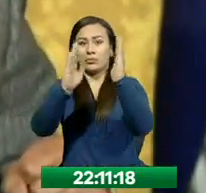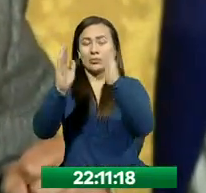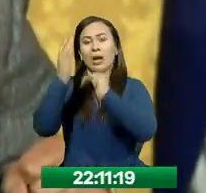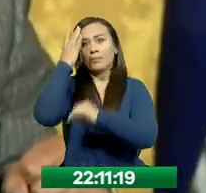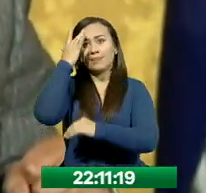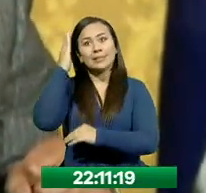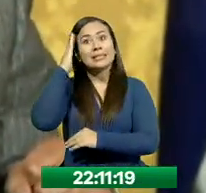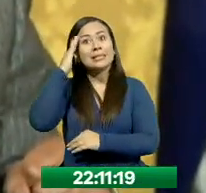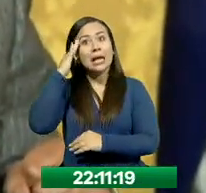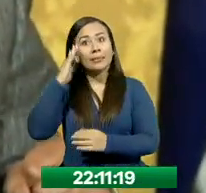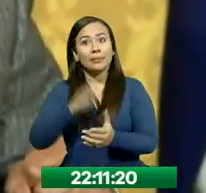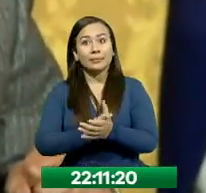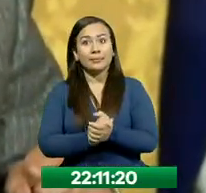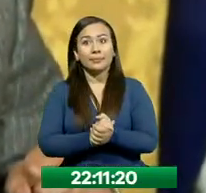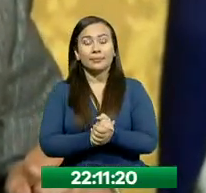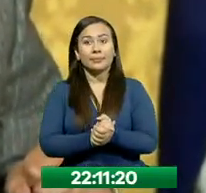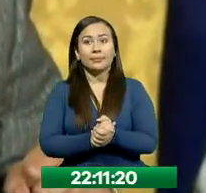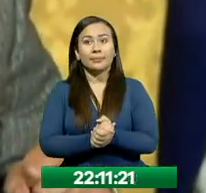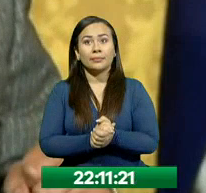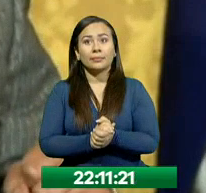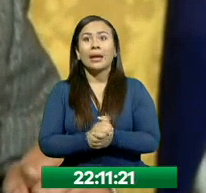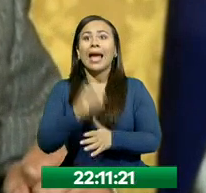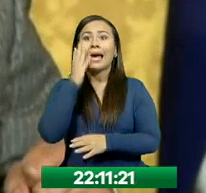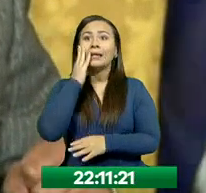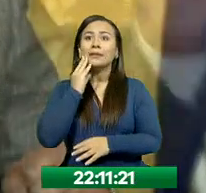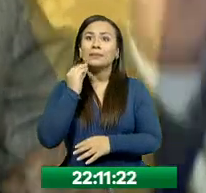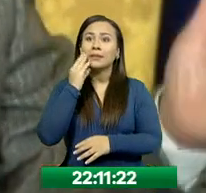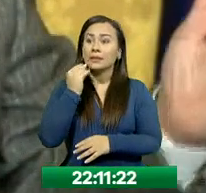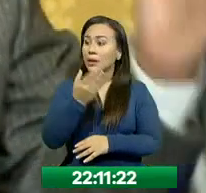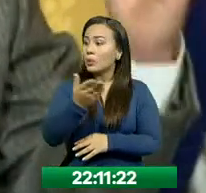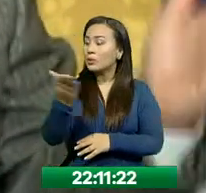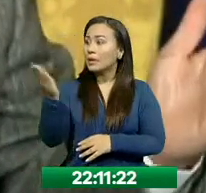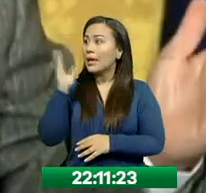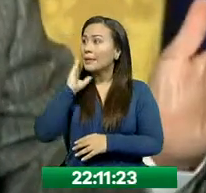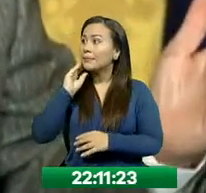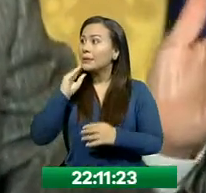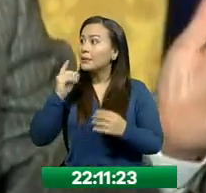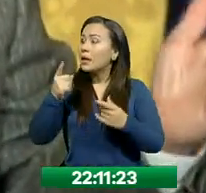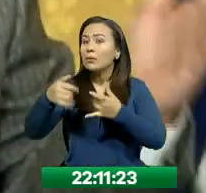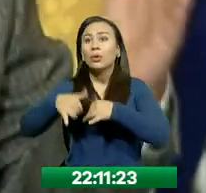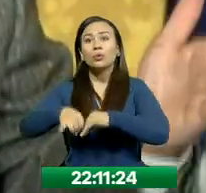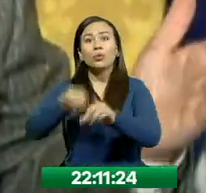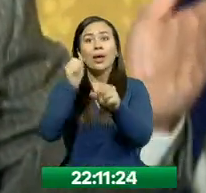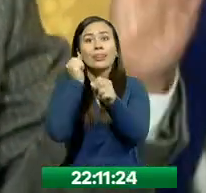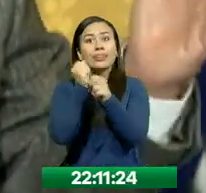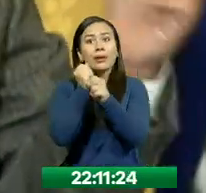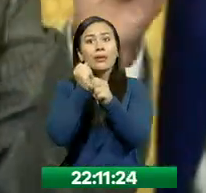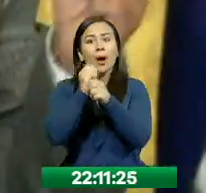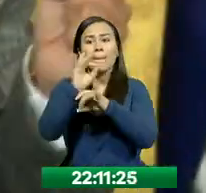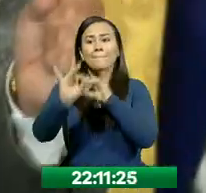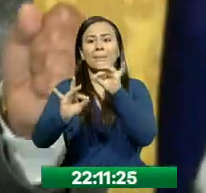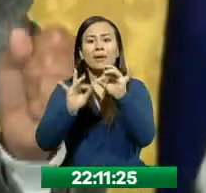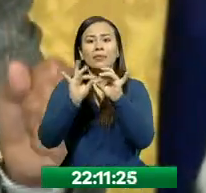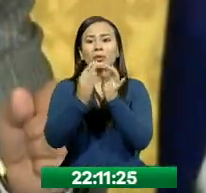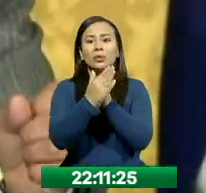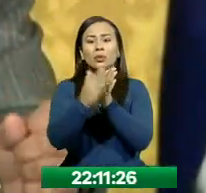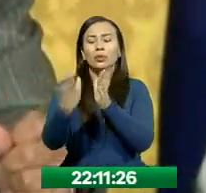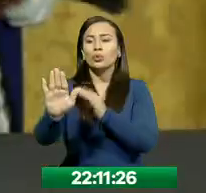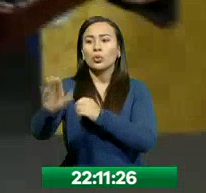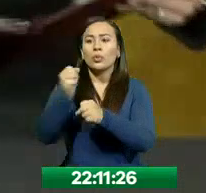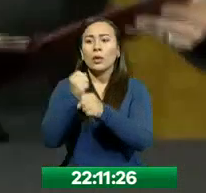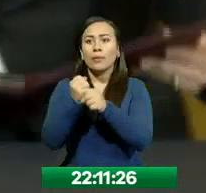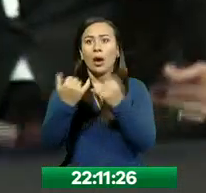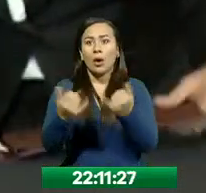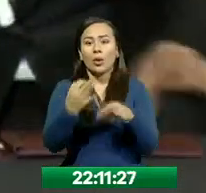pero sabemos también que por la experiencia que tienen ustedes, sabrán a cumplir cumplir a plenitud con la labor que se les ha